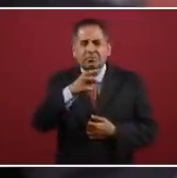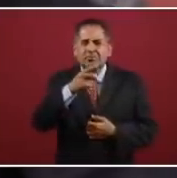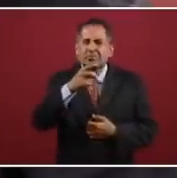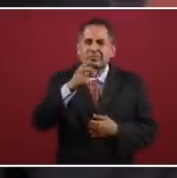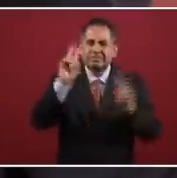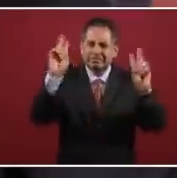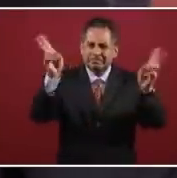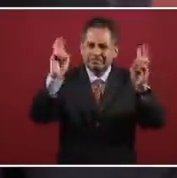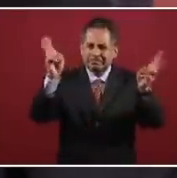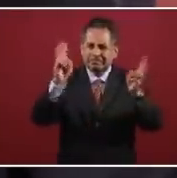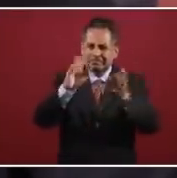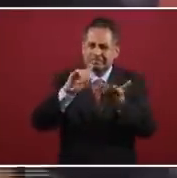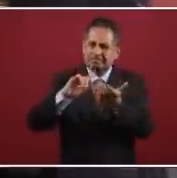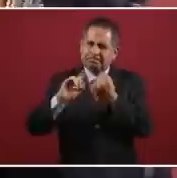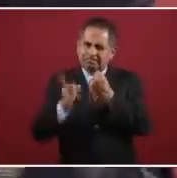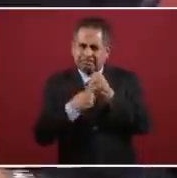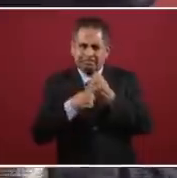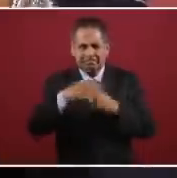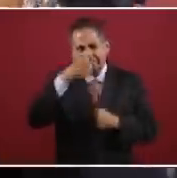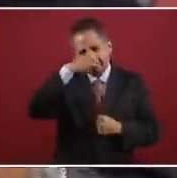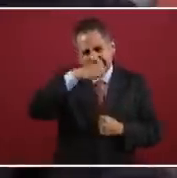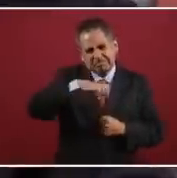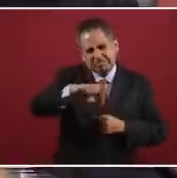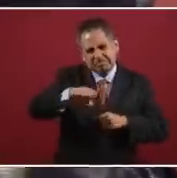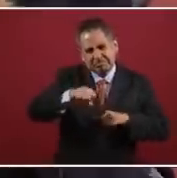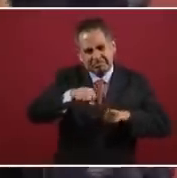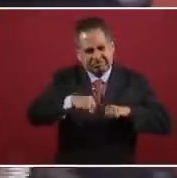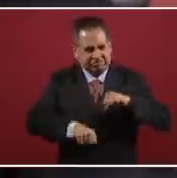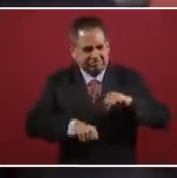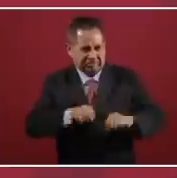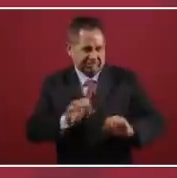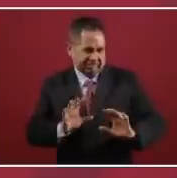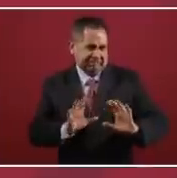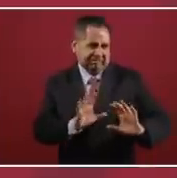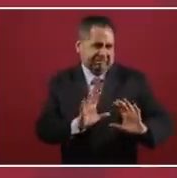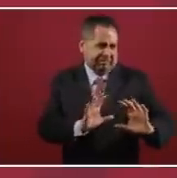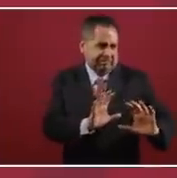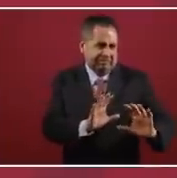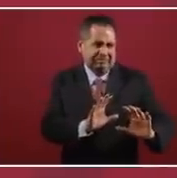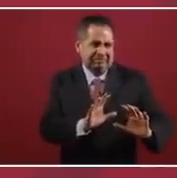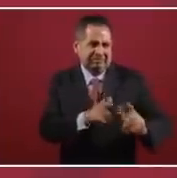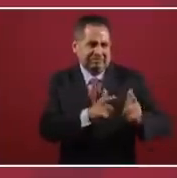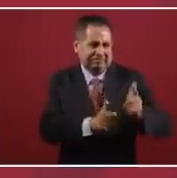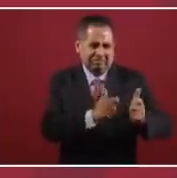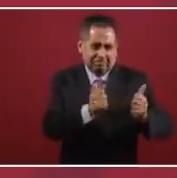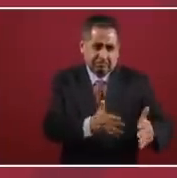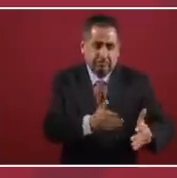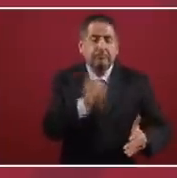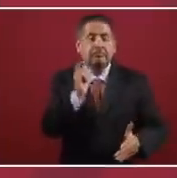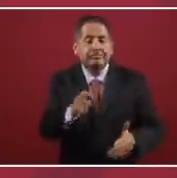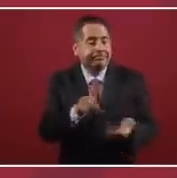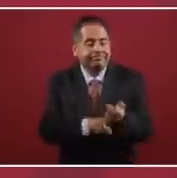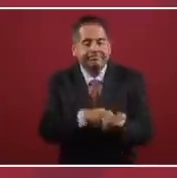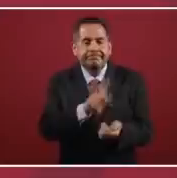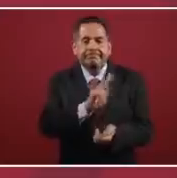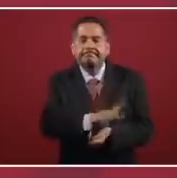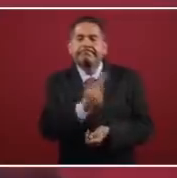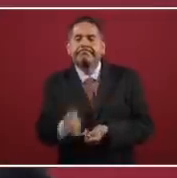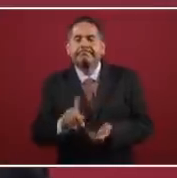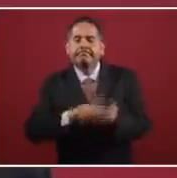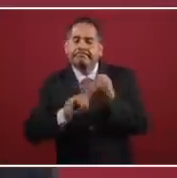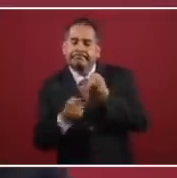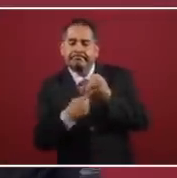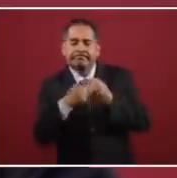es eso, es que nos dejaron un elefante echado, reumático, mañoso, que